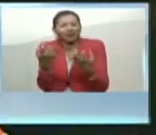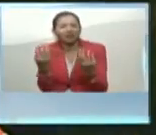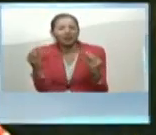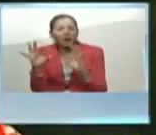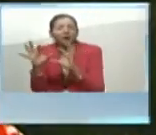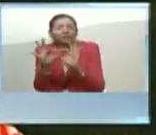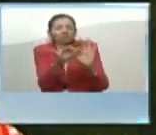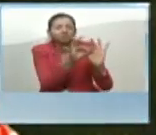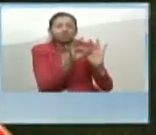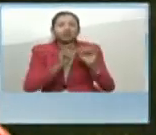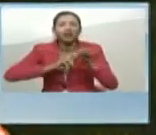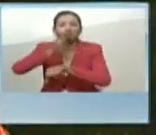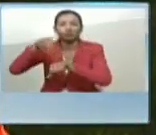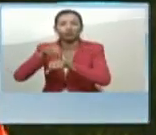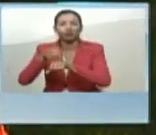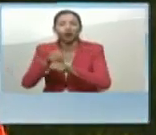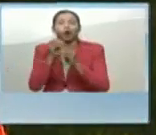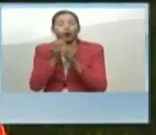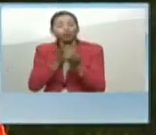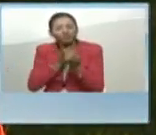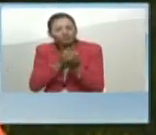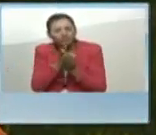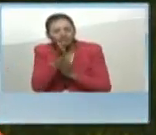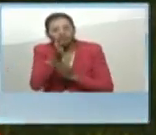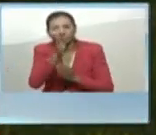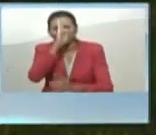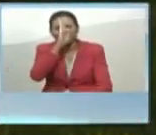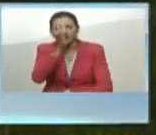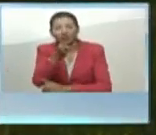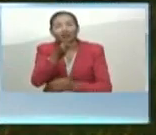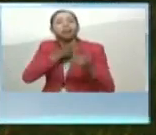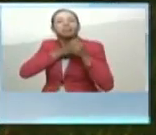Piensen en la dirección de la economía.